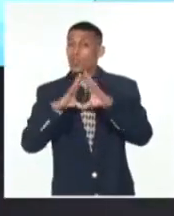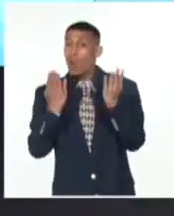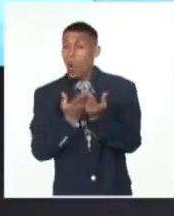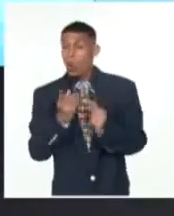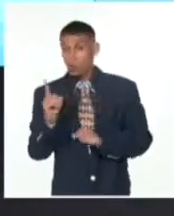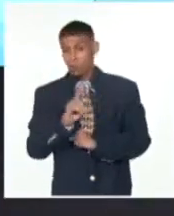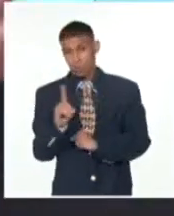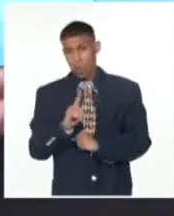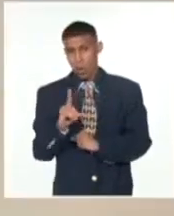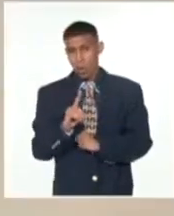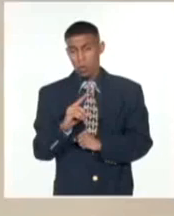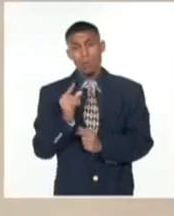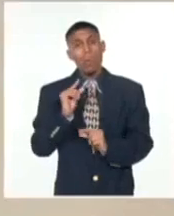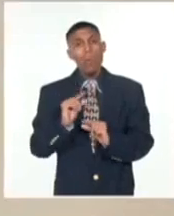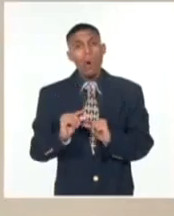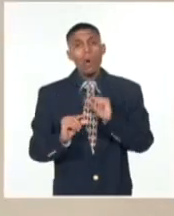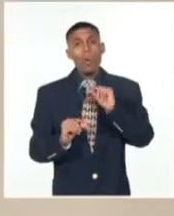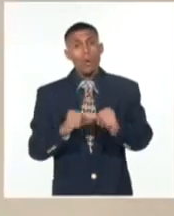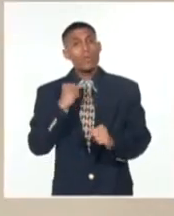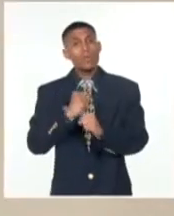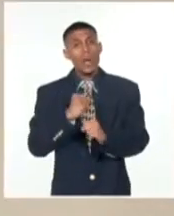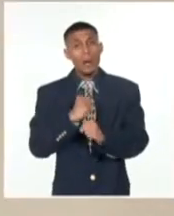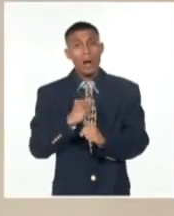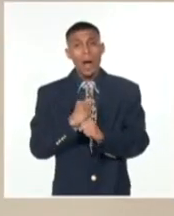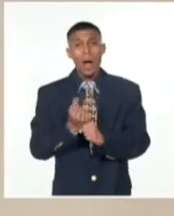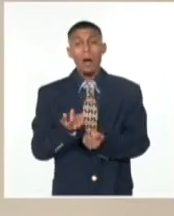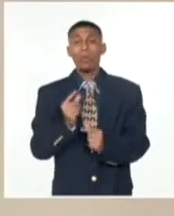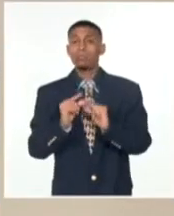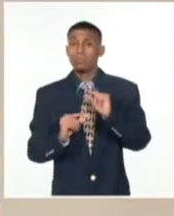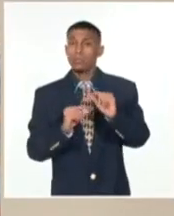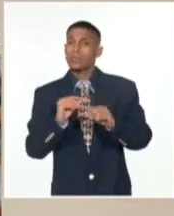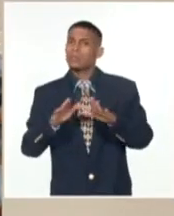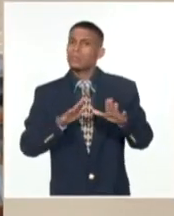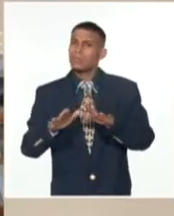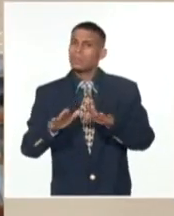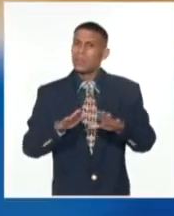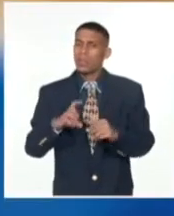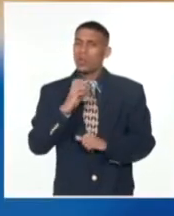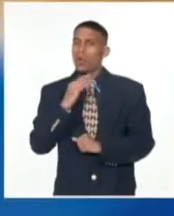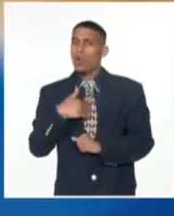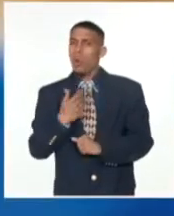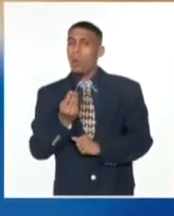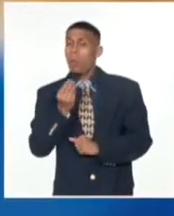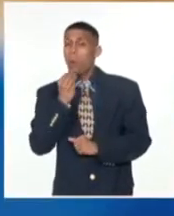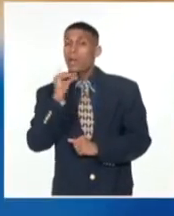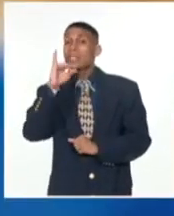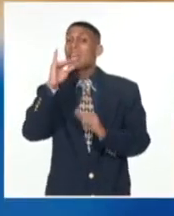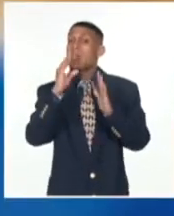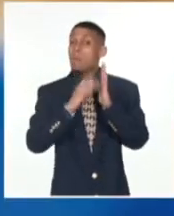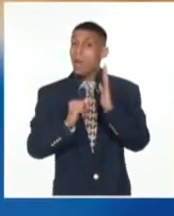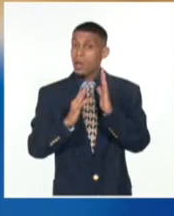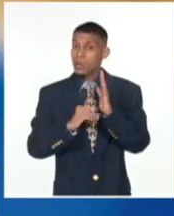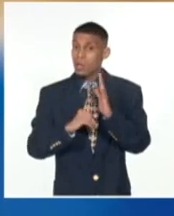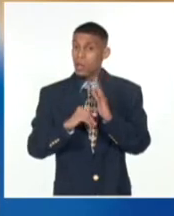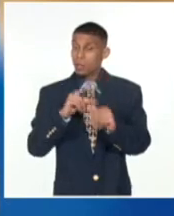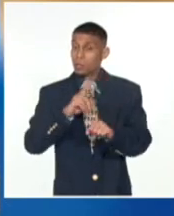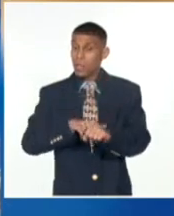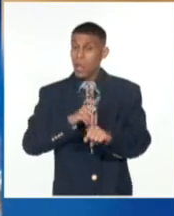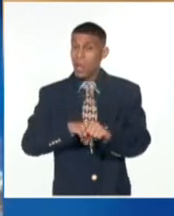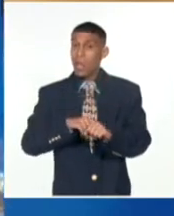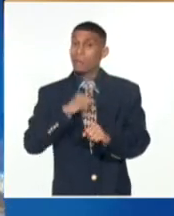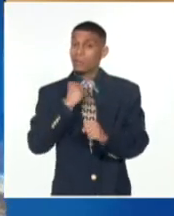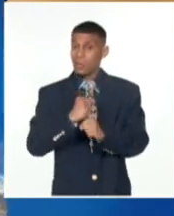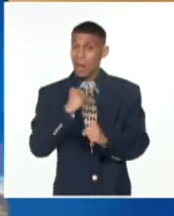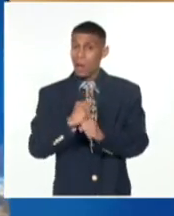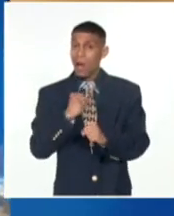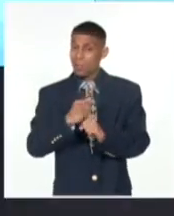problemas que tenía. Esos son trabajos que hay que realizar en mantenimiento capital que pueden durar hasta 6 meses. Vamos a aumentar la confiabilidad,